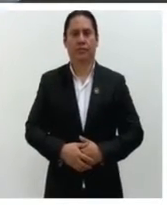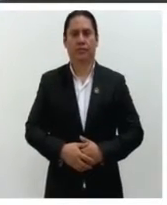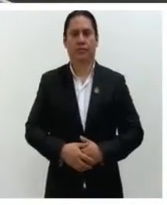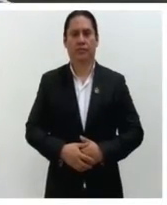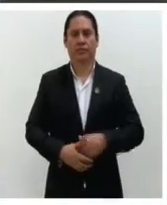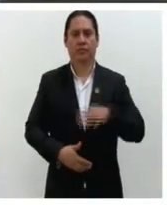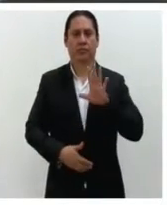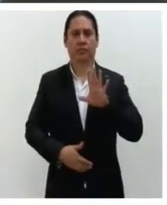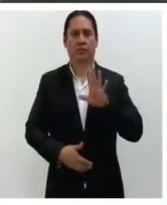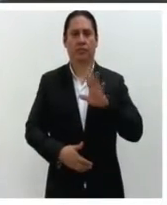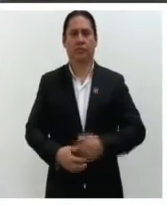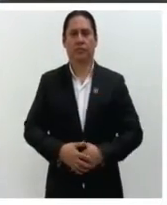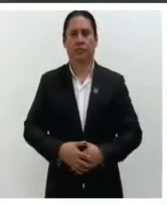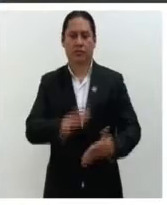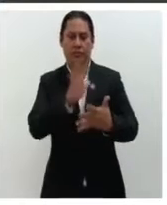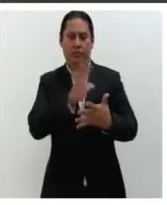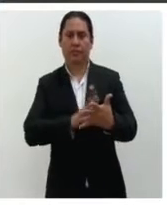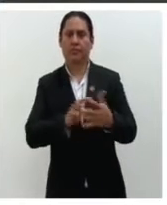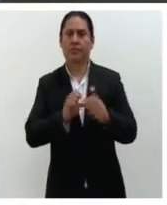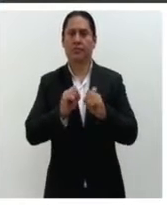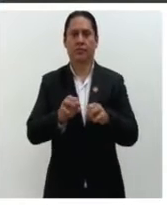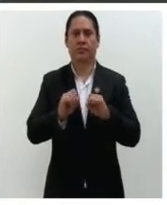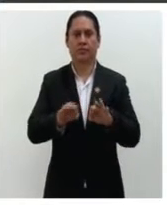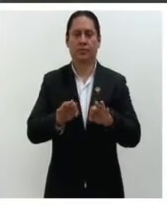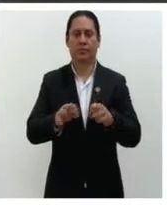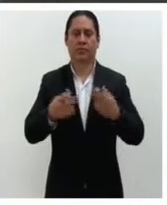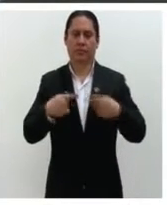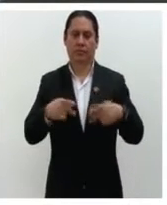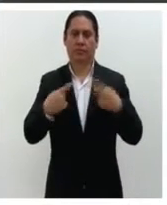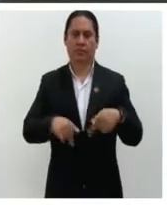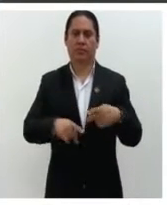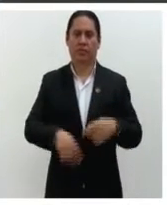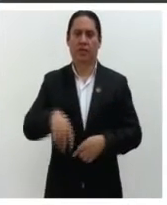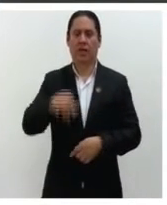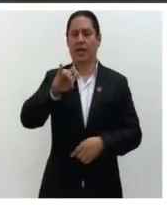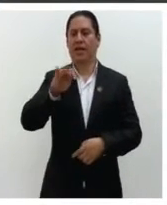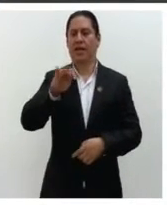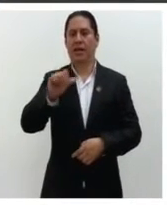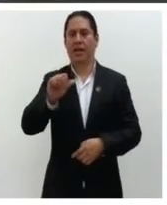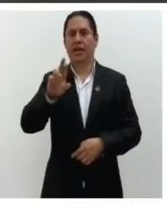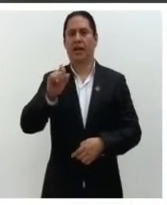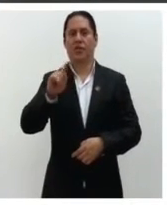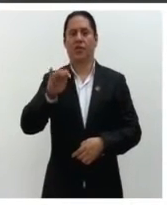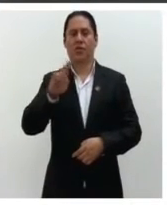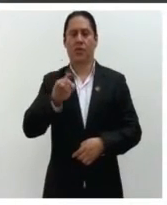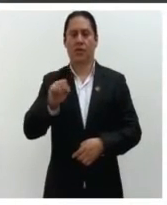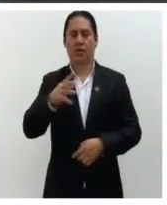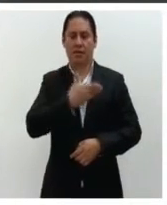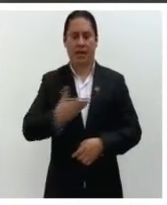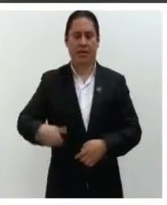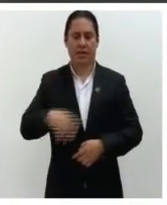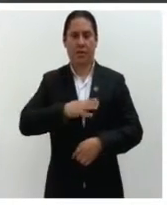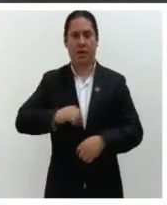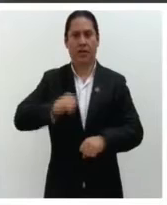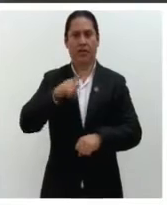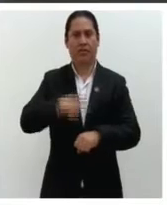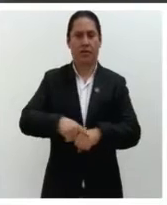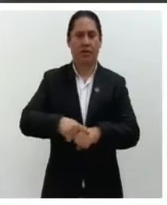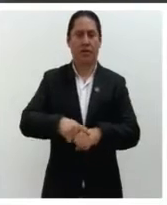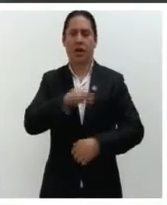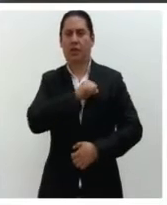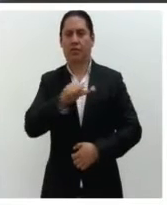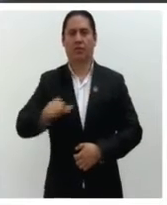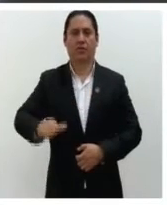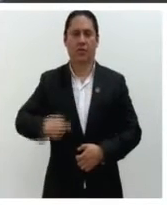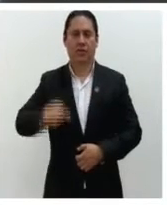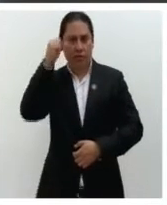Punto número 5. Lectura del oficio signado por la ciudadana Italia Ruiz Lucamendi, presidenta municipal interina del Honorable